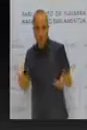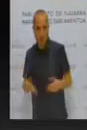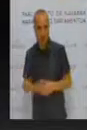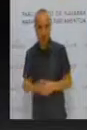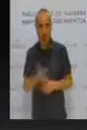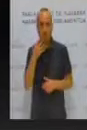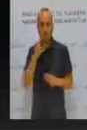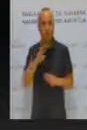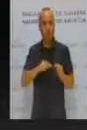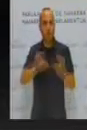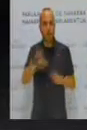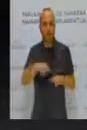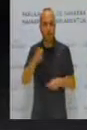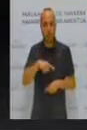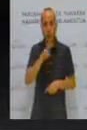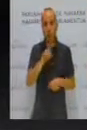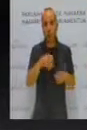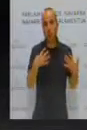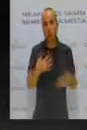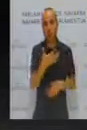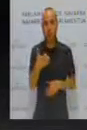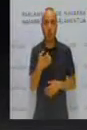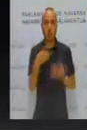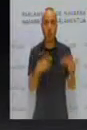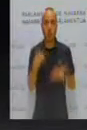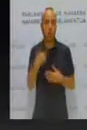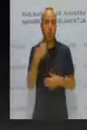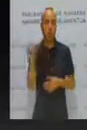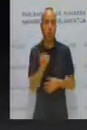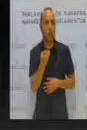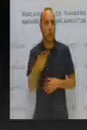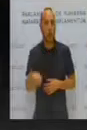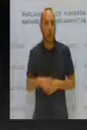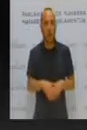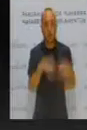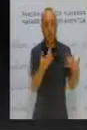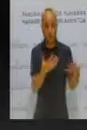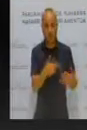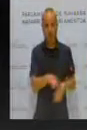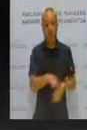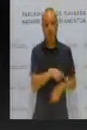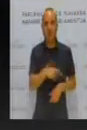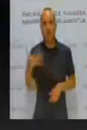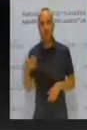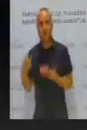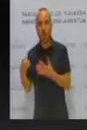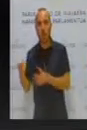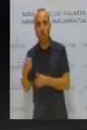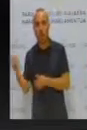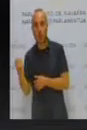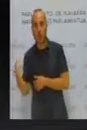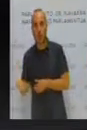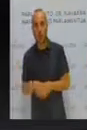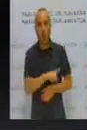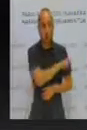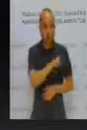evolución. 2009, 591 millones de euros. 2010, 570,6 millones de euros. 2011